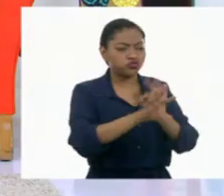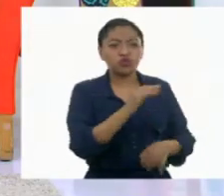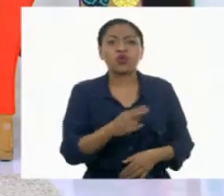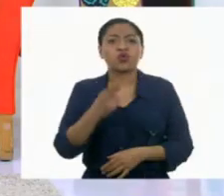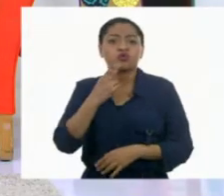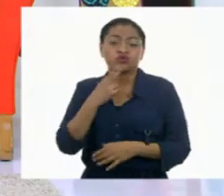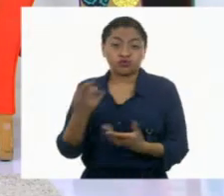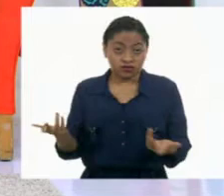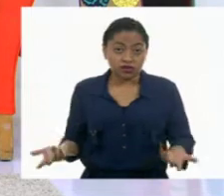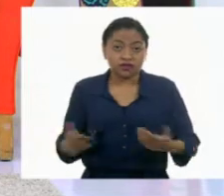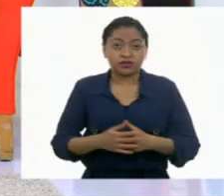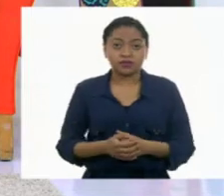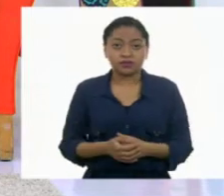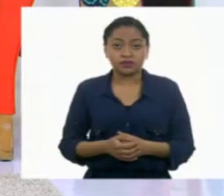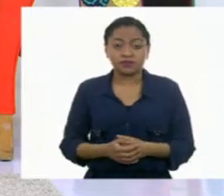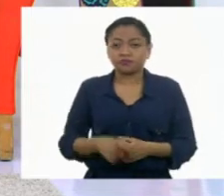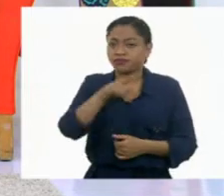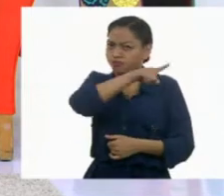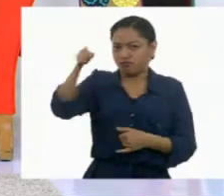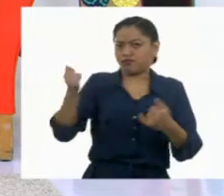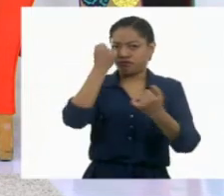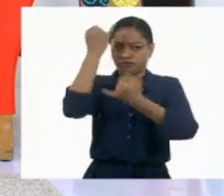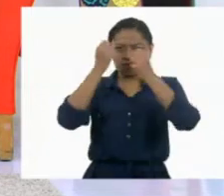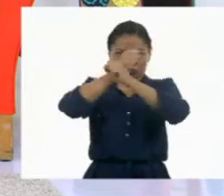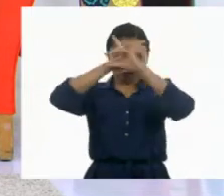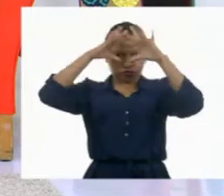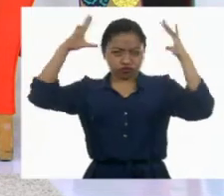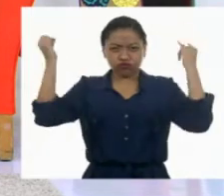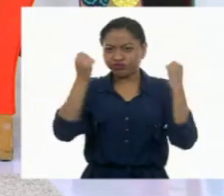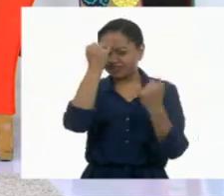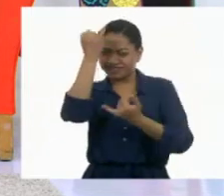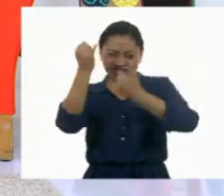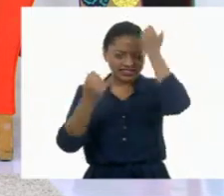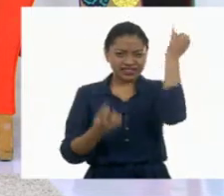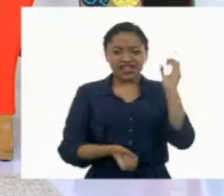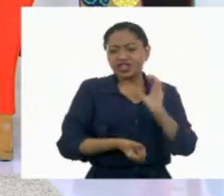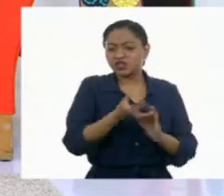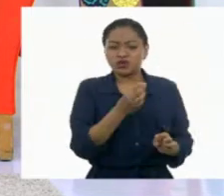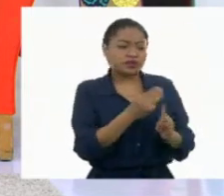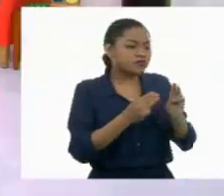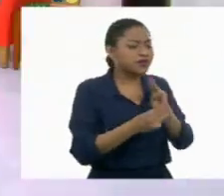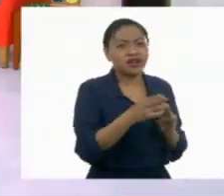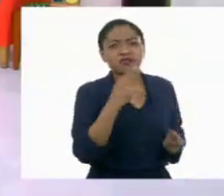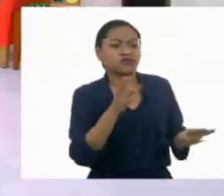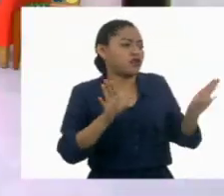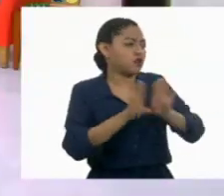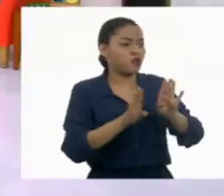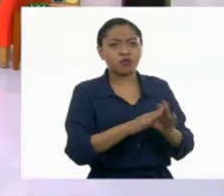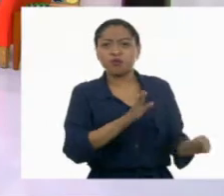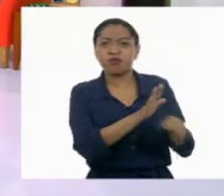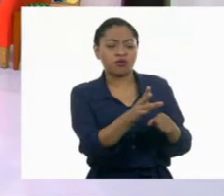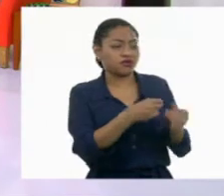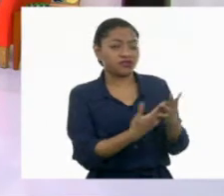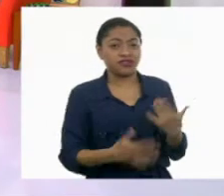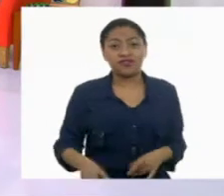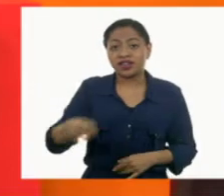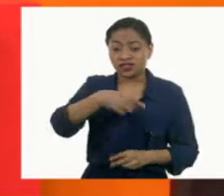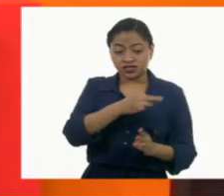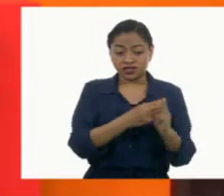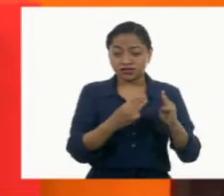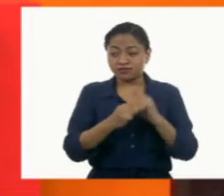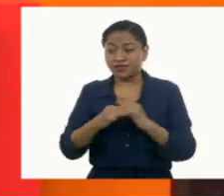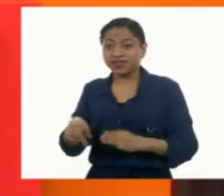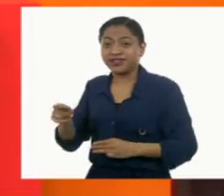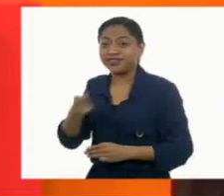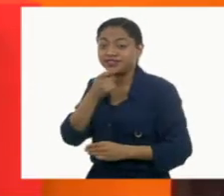sí es echar a andar la imaginación. Finalmente, los materiales para los niños ciegos